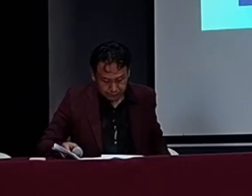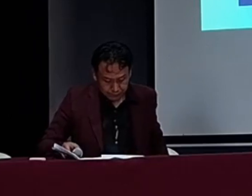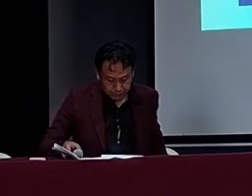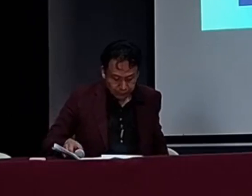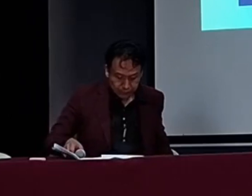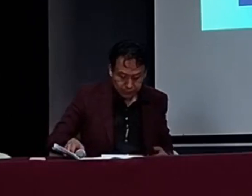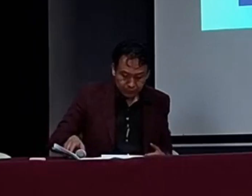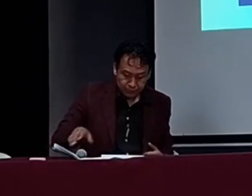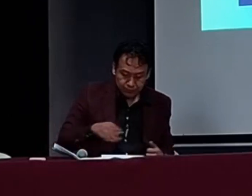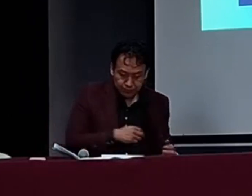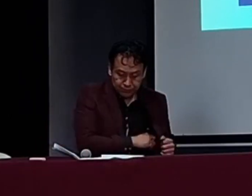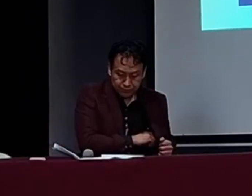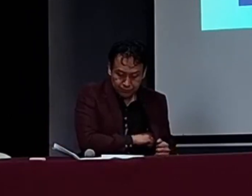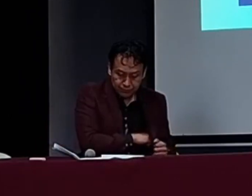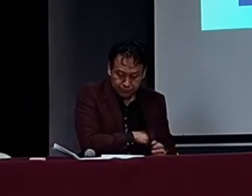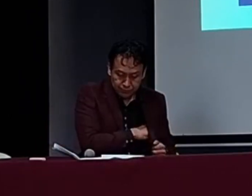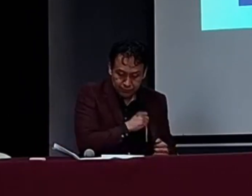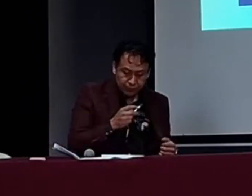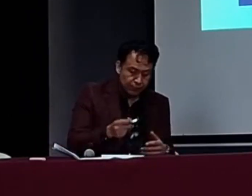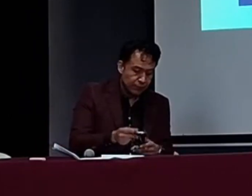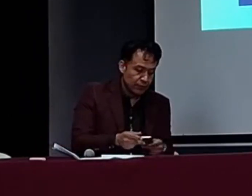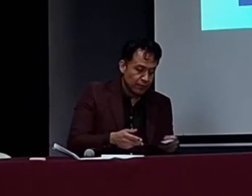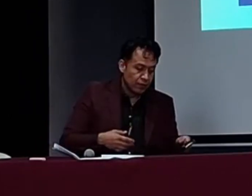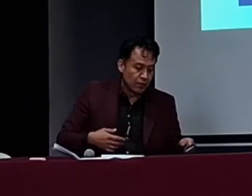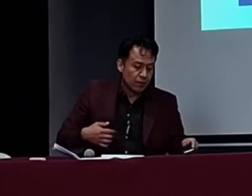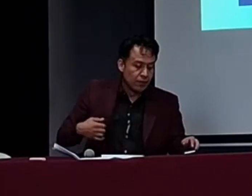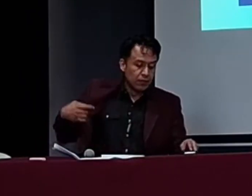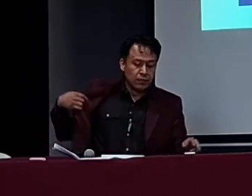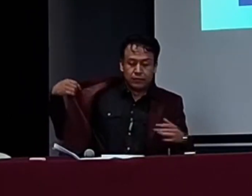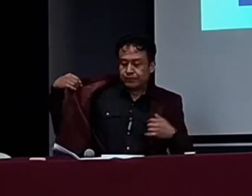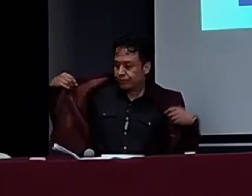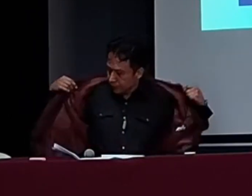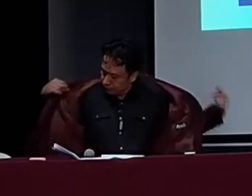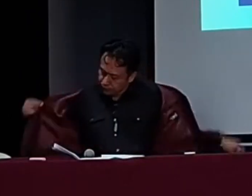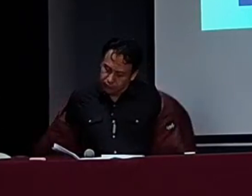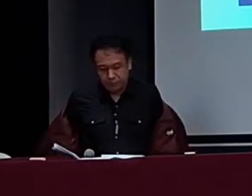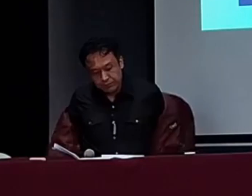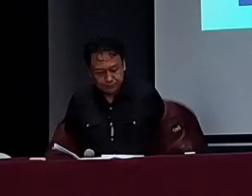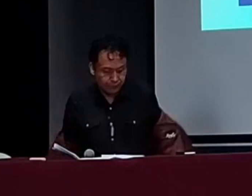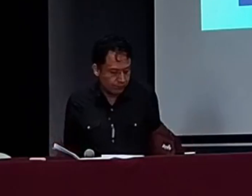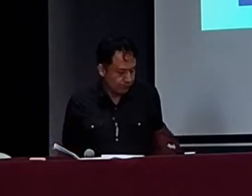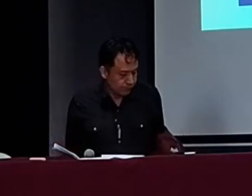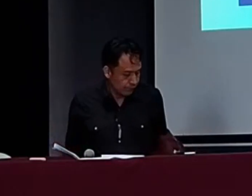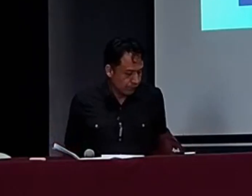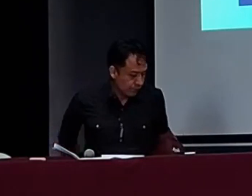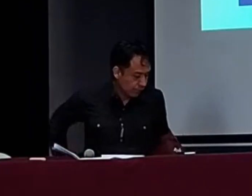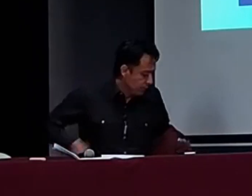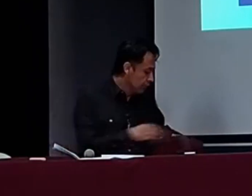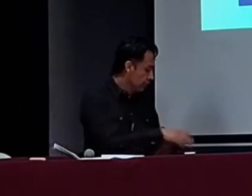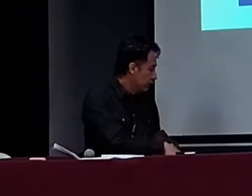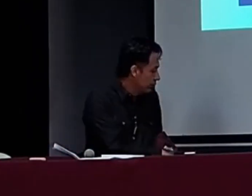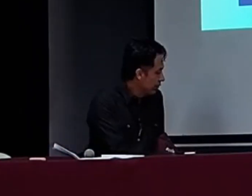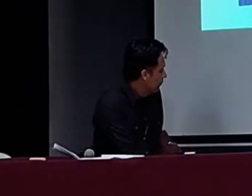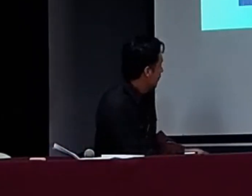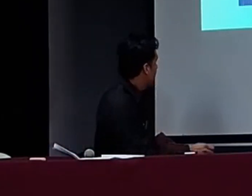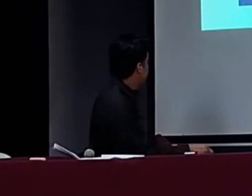más complicadas. Para hablar del tema me comunico con la maestra Paulina Amos-Urrutia, directora general de Educación con Rumbo. Paulina, buenas